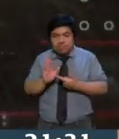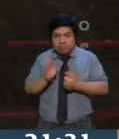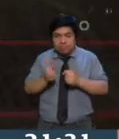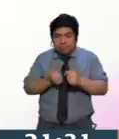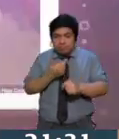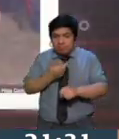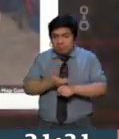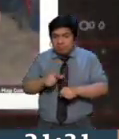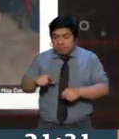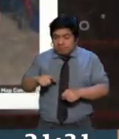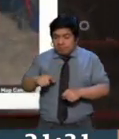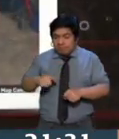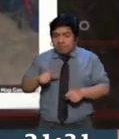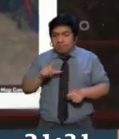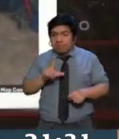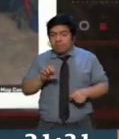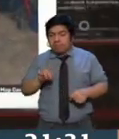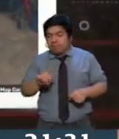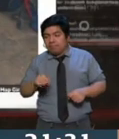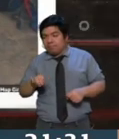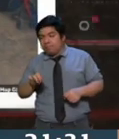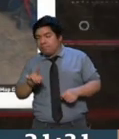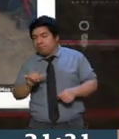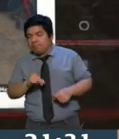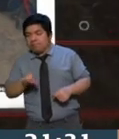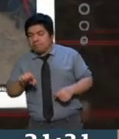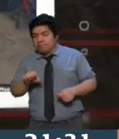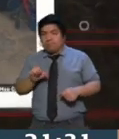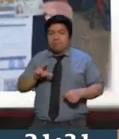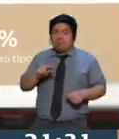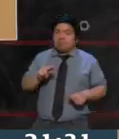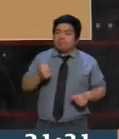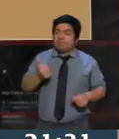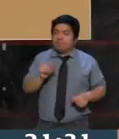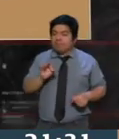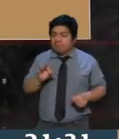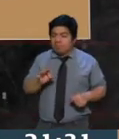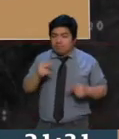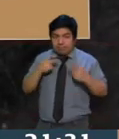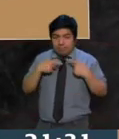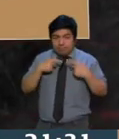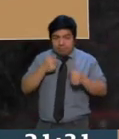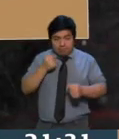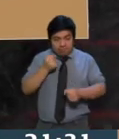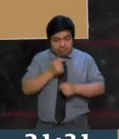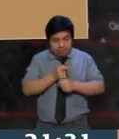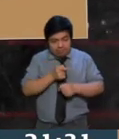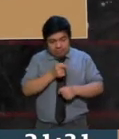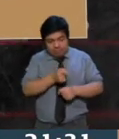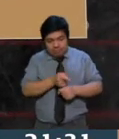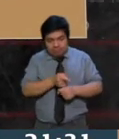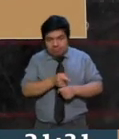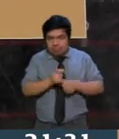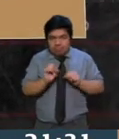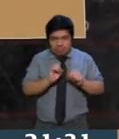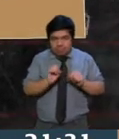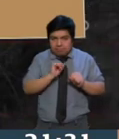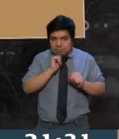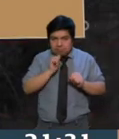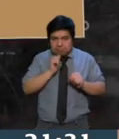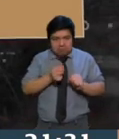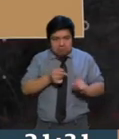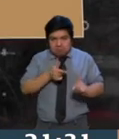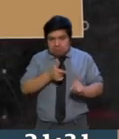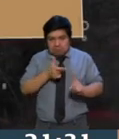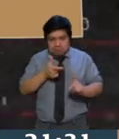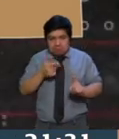secretaria de Gobernación, Luisa María Alcalde, se informó que el 86% de las personas localizadas no fueron víctimas de ningún